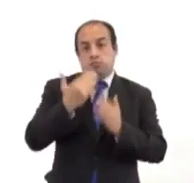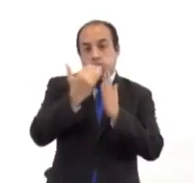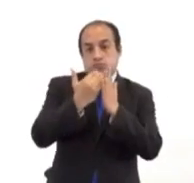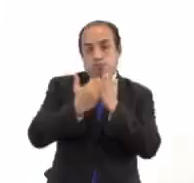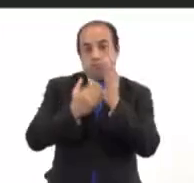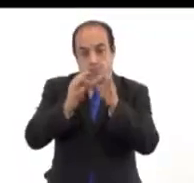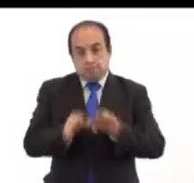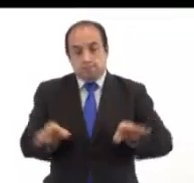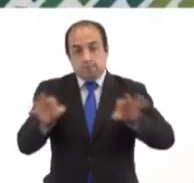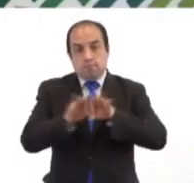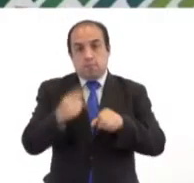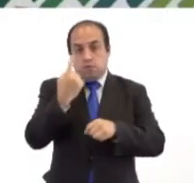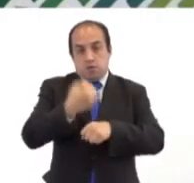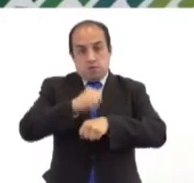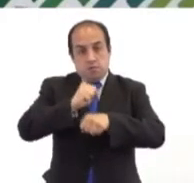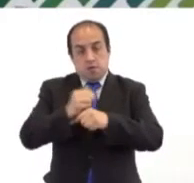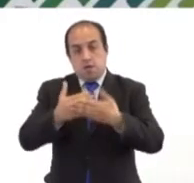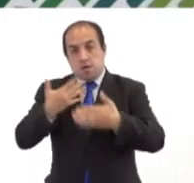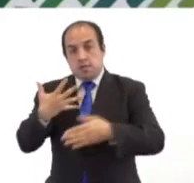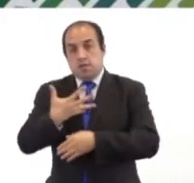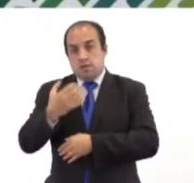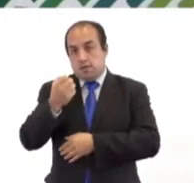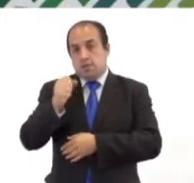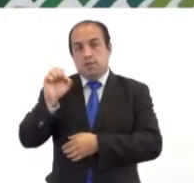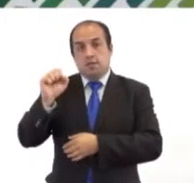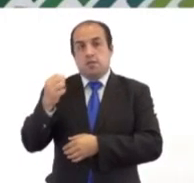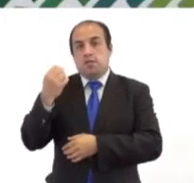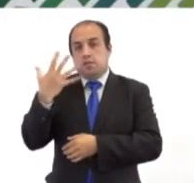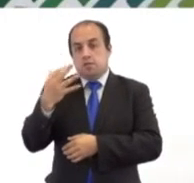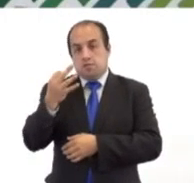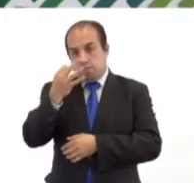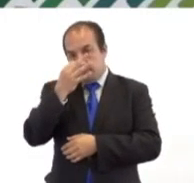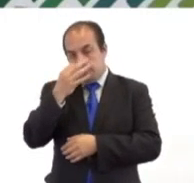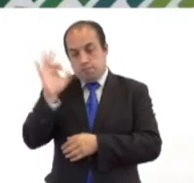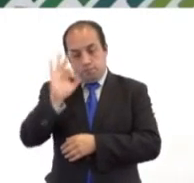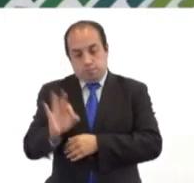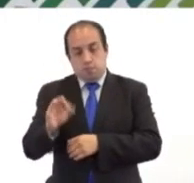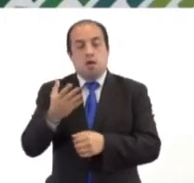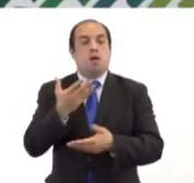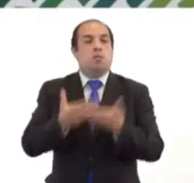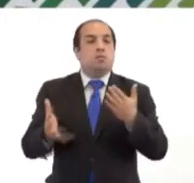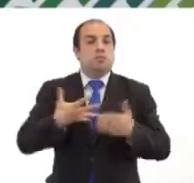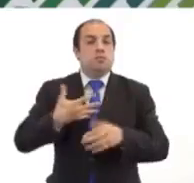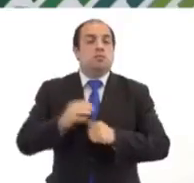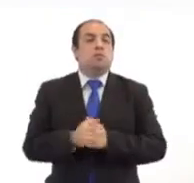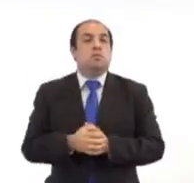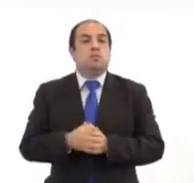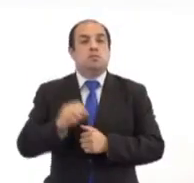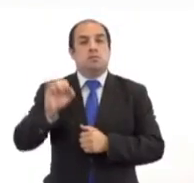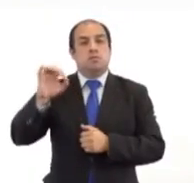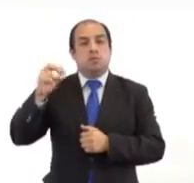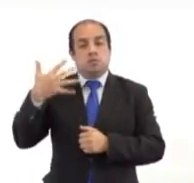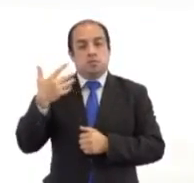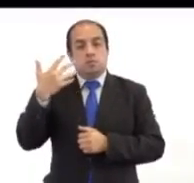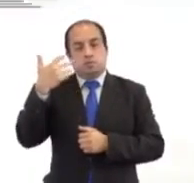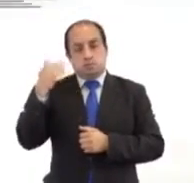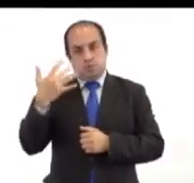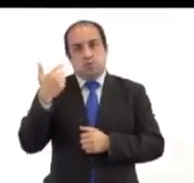semana estábamos cerca del 65%, hoy estamos en 58,65% con 3,410 camas libres en